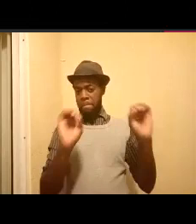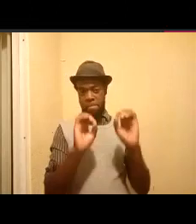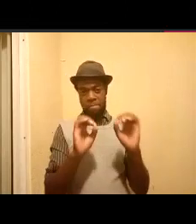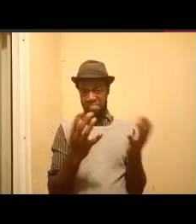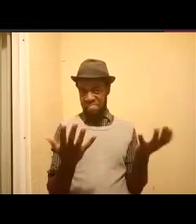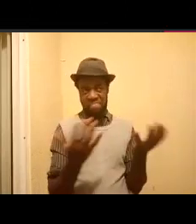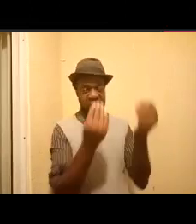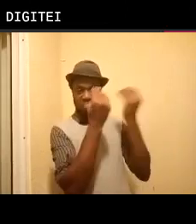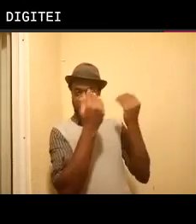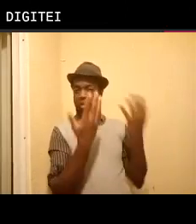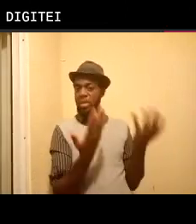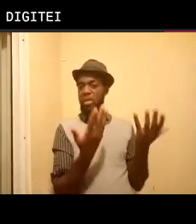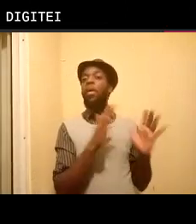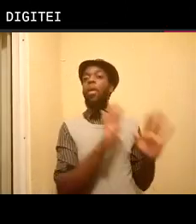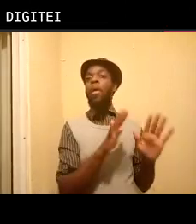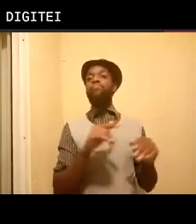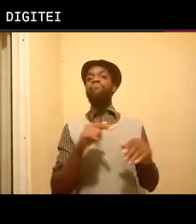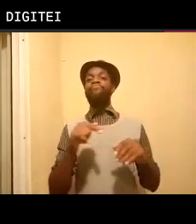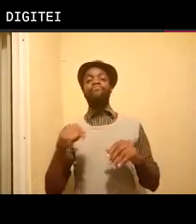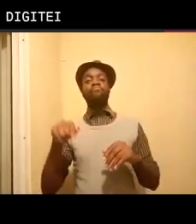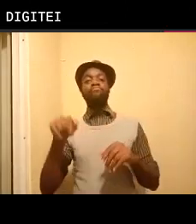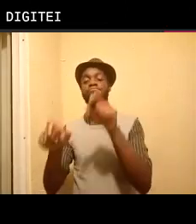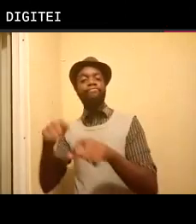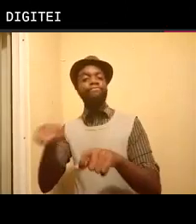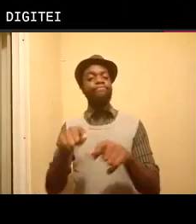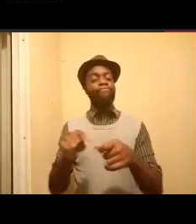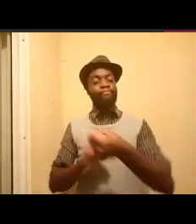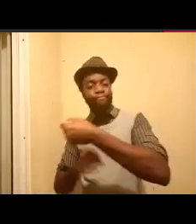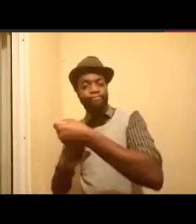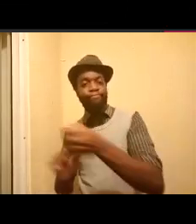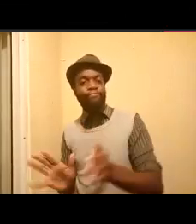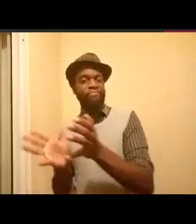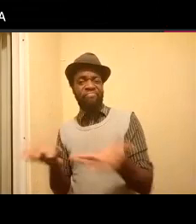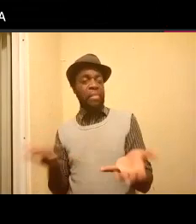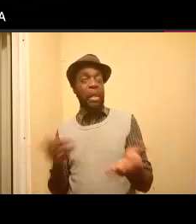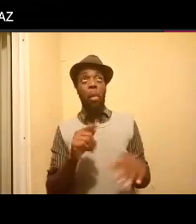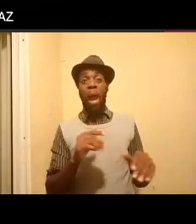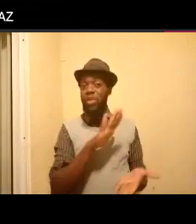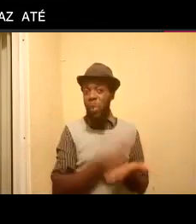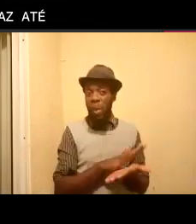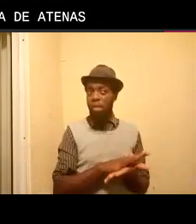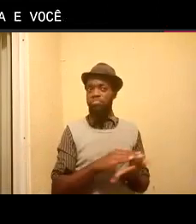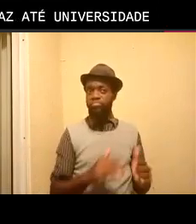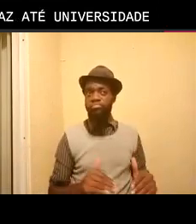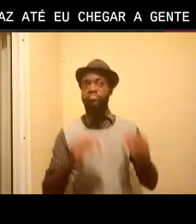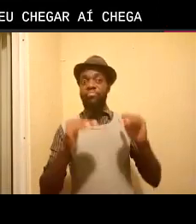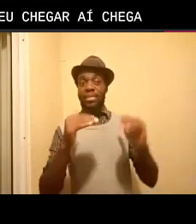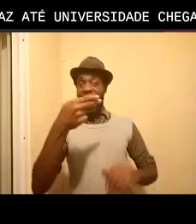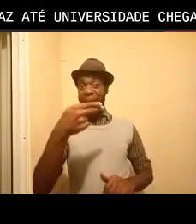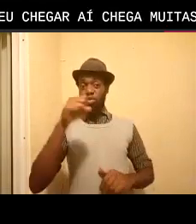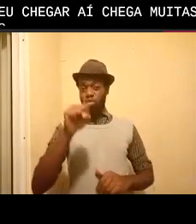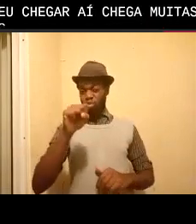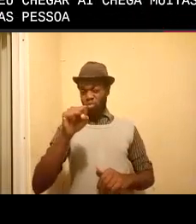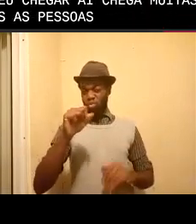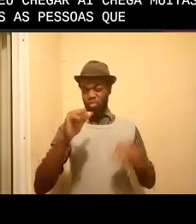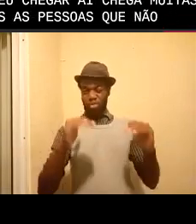inclusive visitando casas hogar, hasta en la universidad. Llegan muchas de esas personas que honestamente no recuerdo el